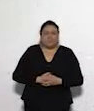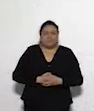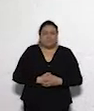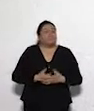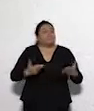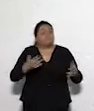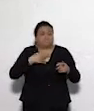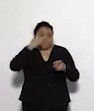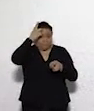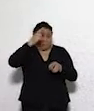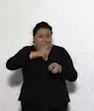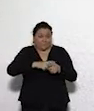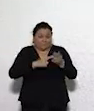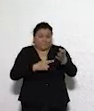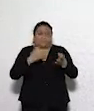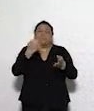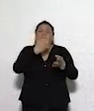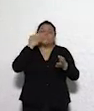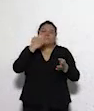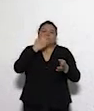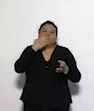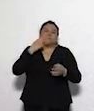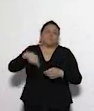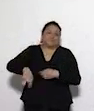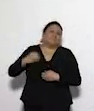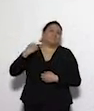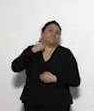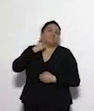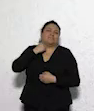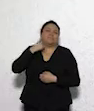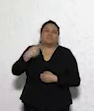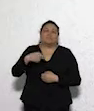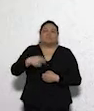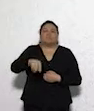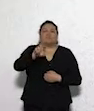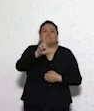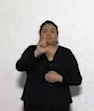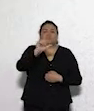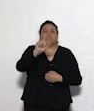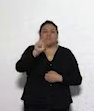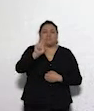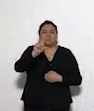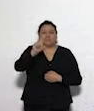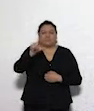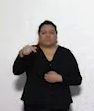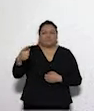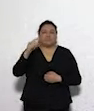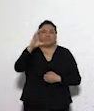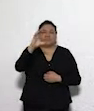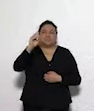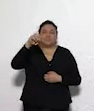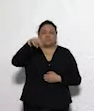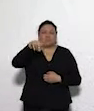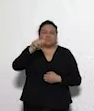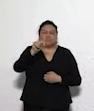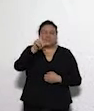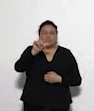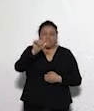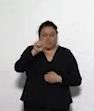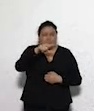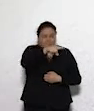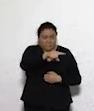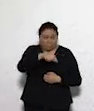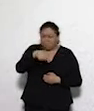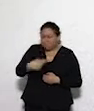Señor director de la Facultad de Derecho, doctor Raúl Contreras, muchas gracias también por ser anfitrión